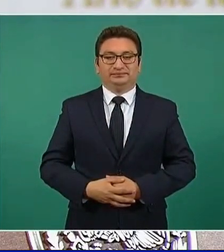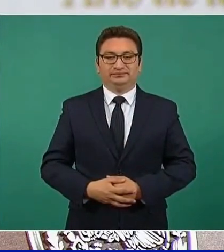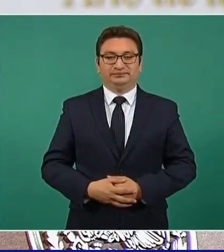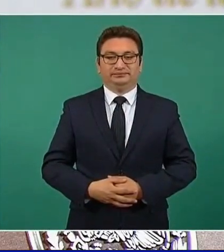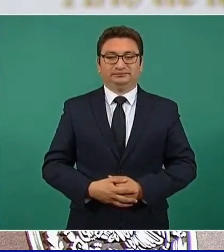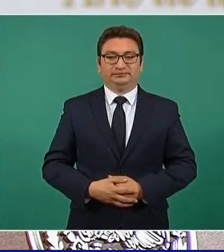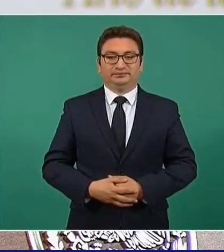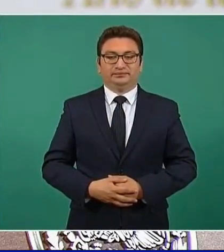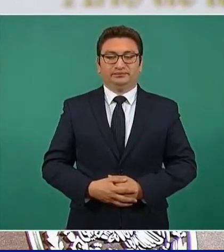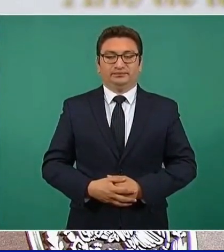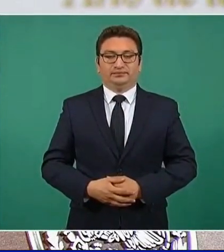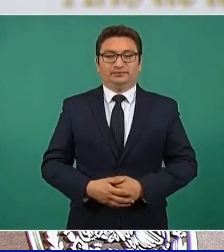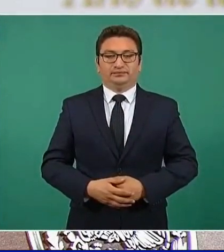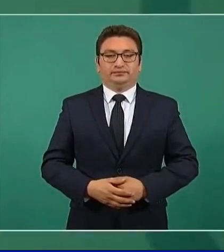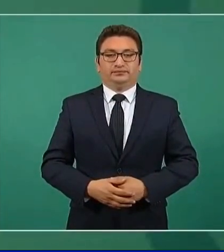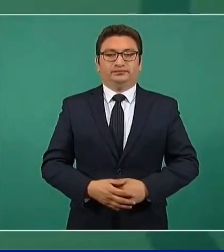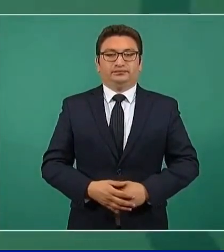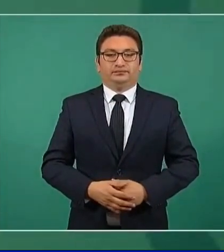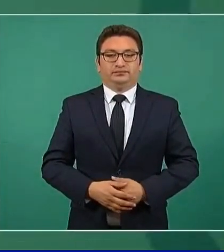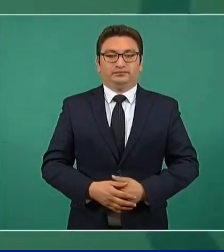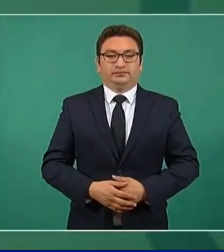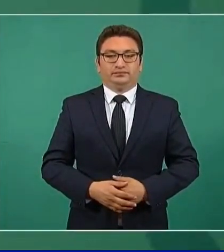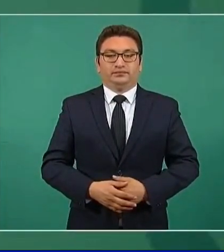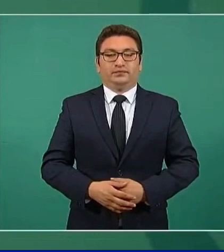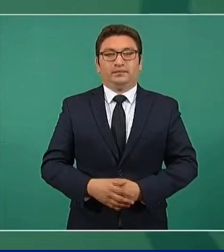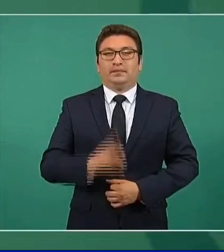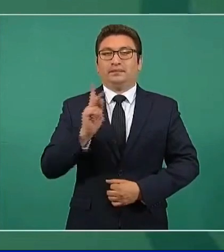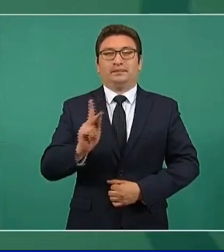Es como el empleo,